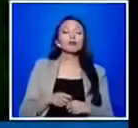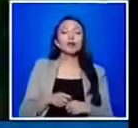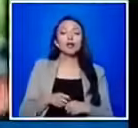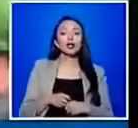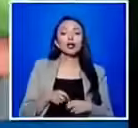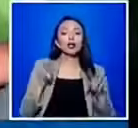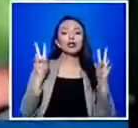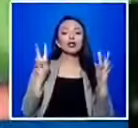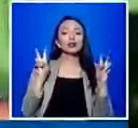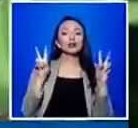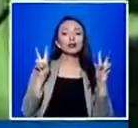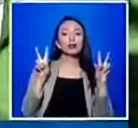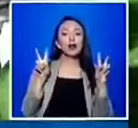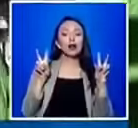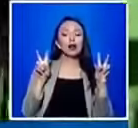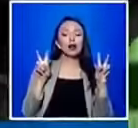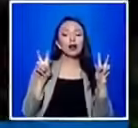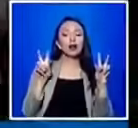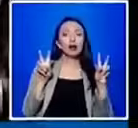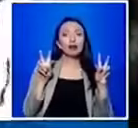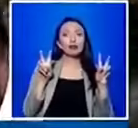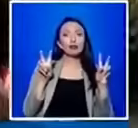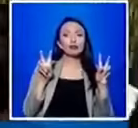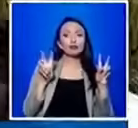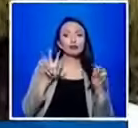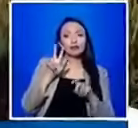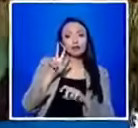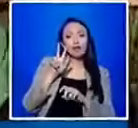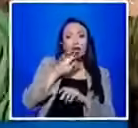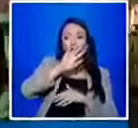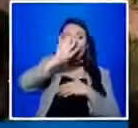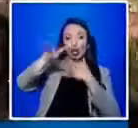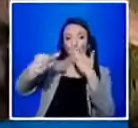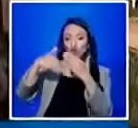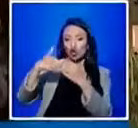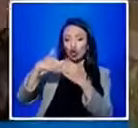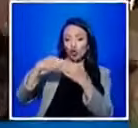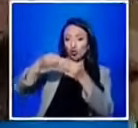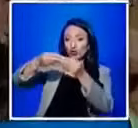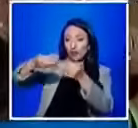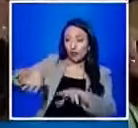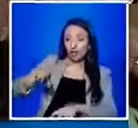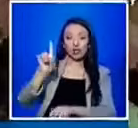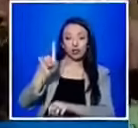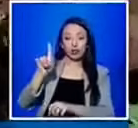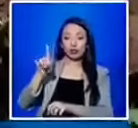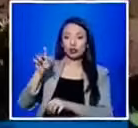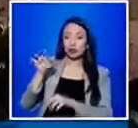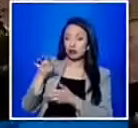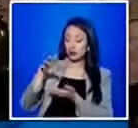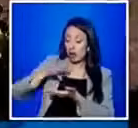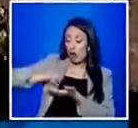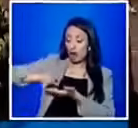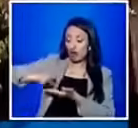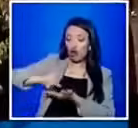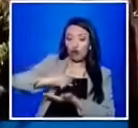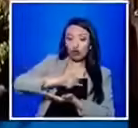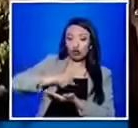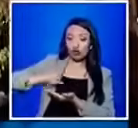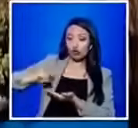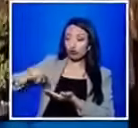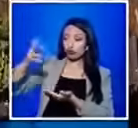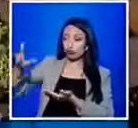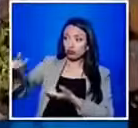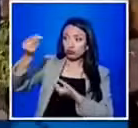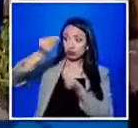de la sostenibilidad y el manejo de 360. Todo, nada se desperdicia aquí. Todo el abono que nosotros tenemos aquí